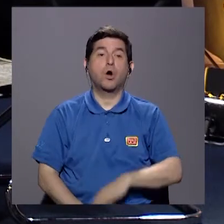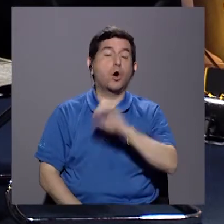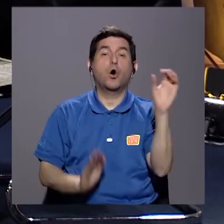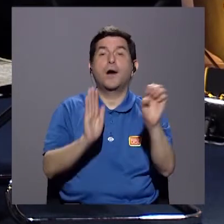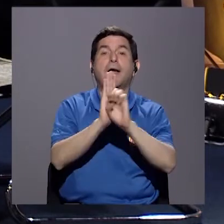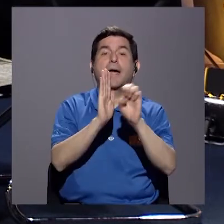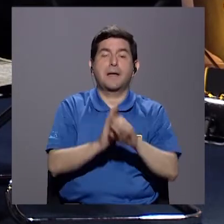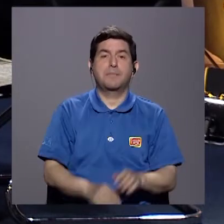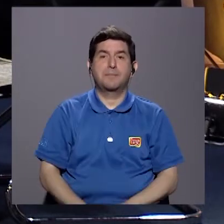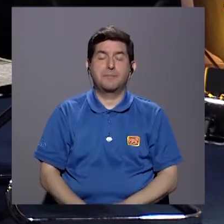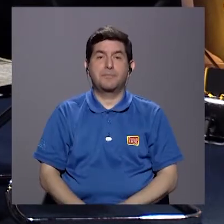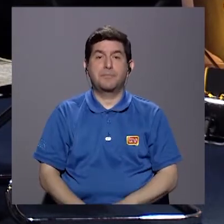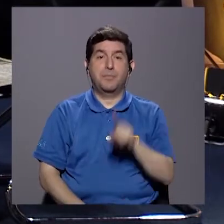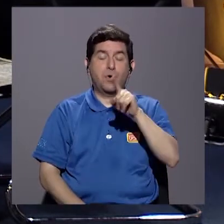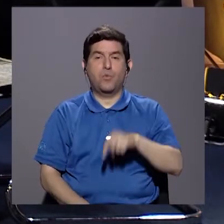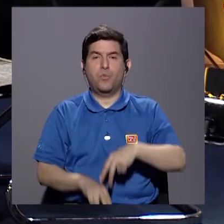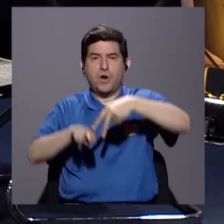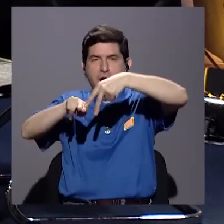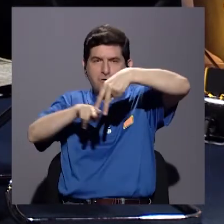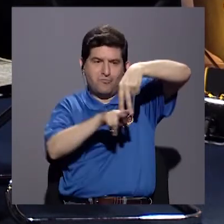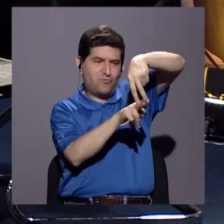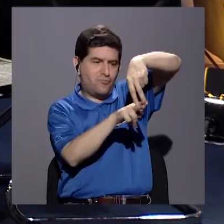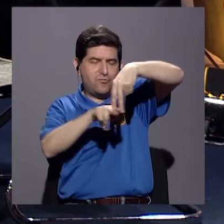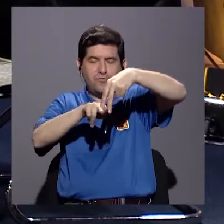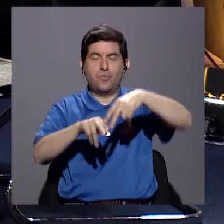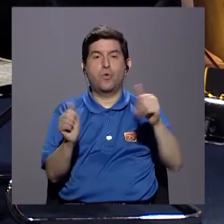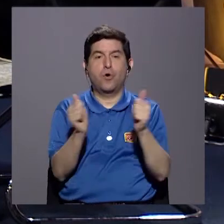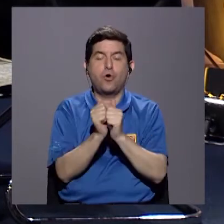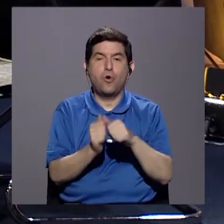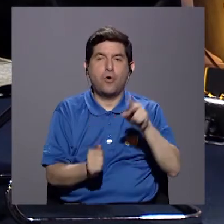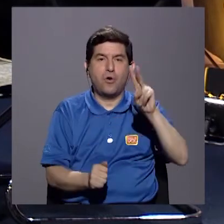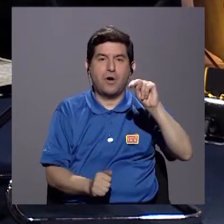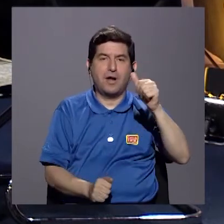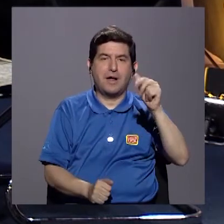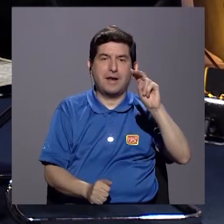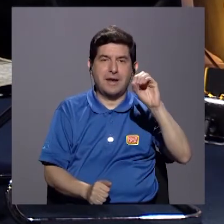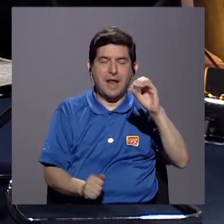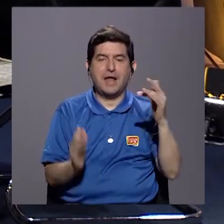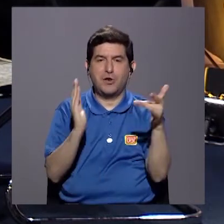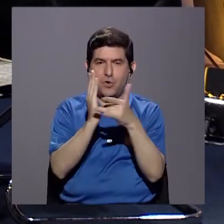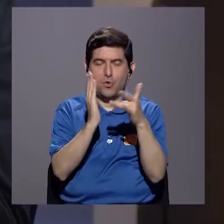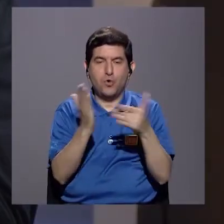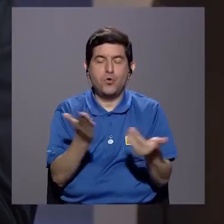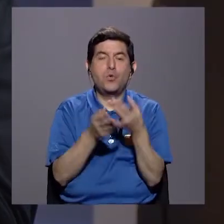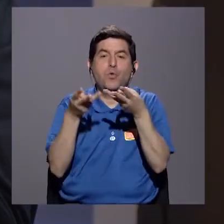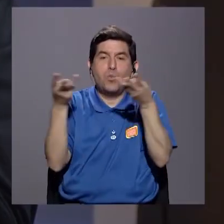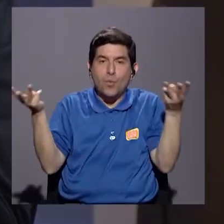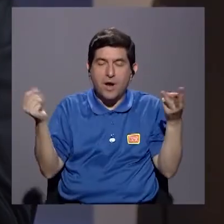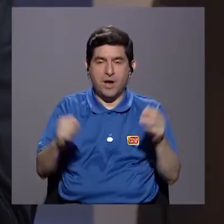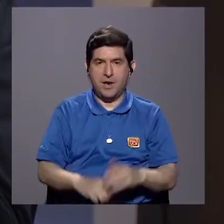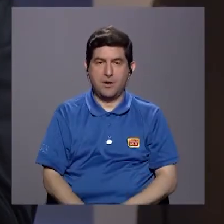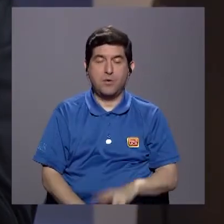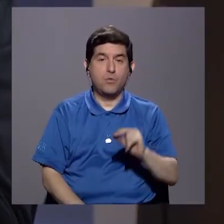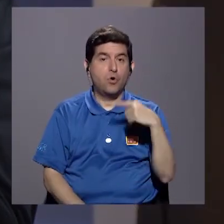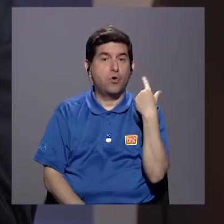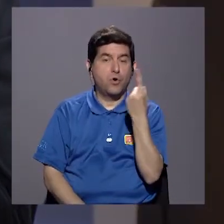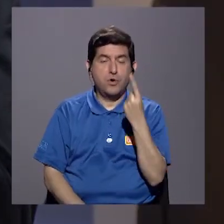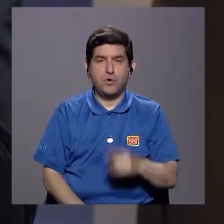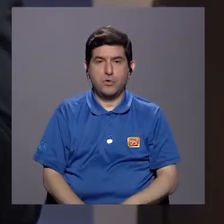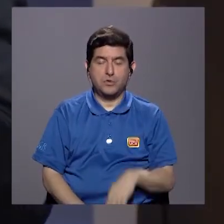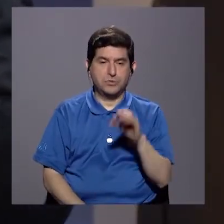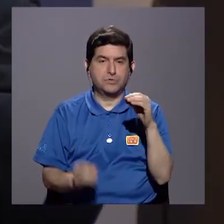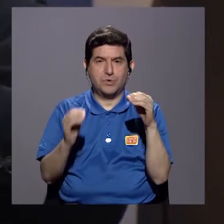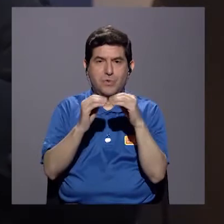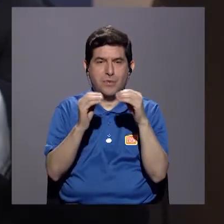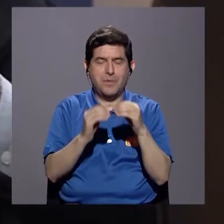ese tema. O por ejemplo una tabla de surf que con nanotecnología y nuevos materiales no